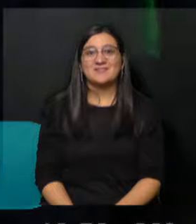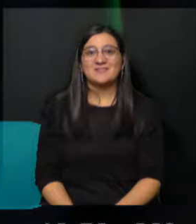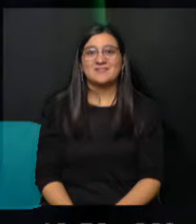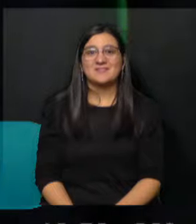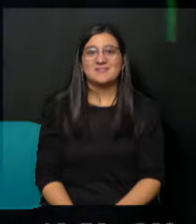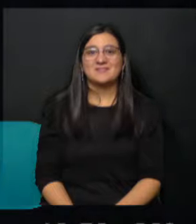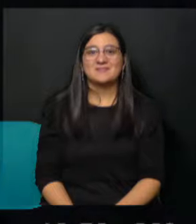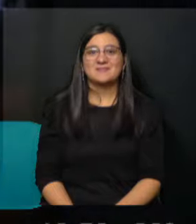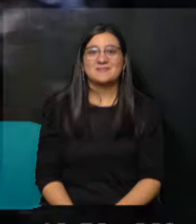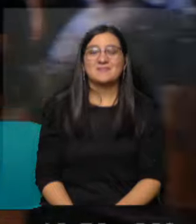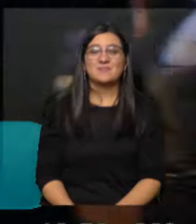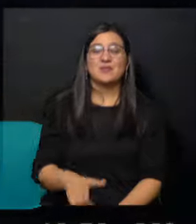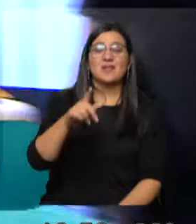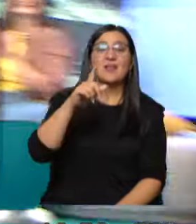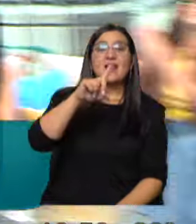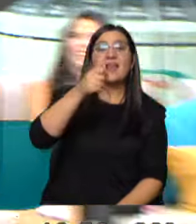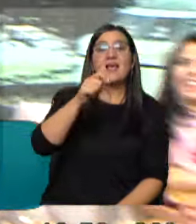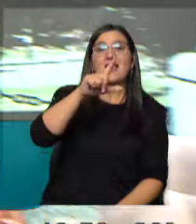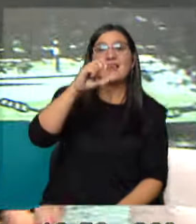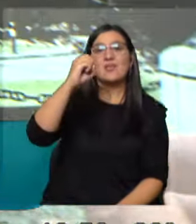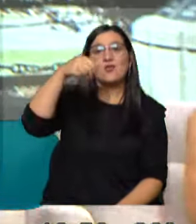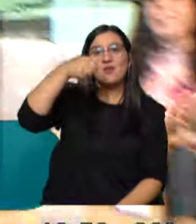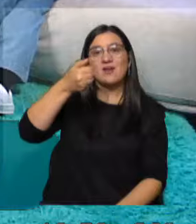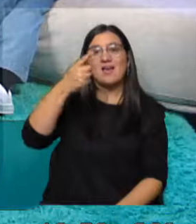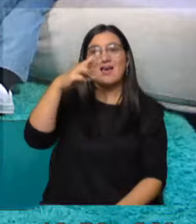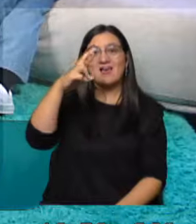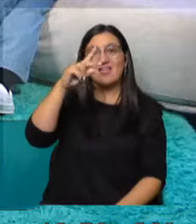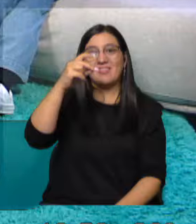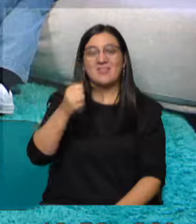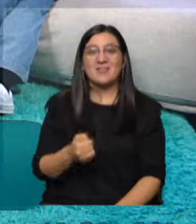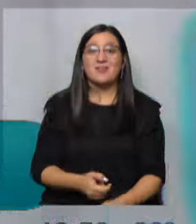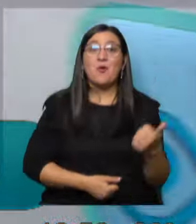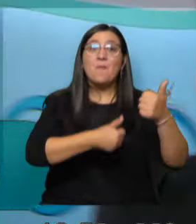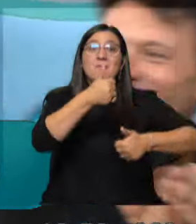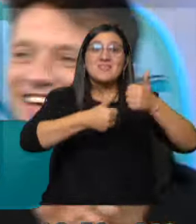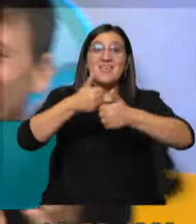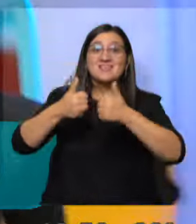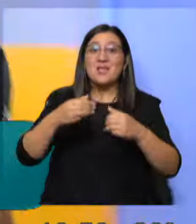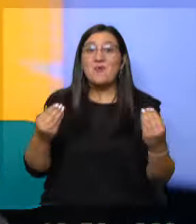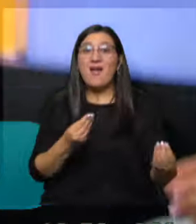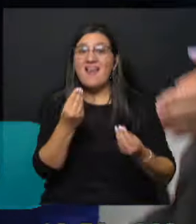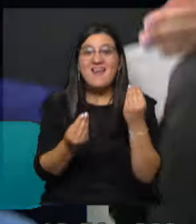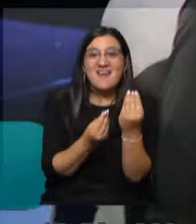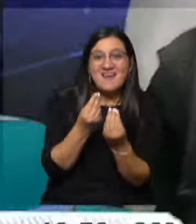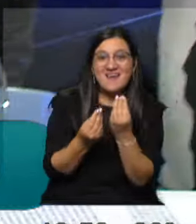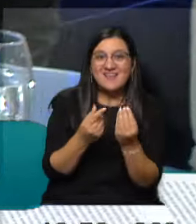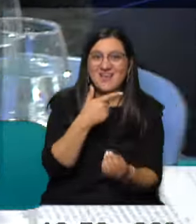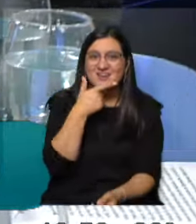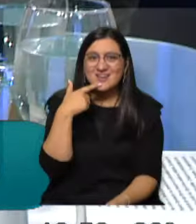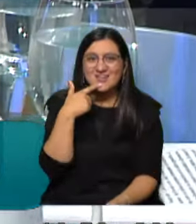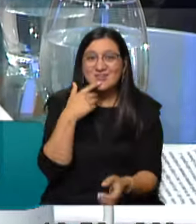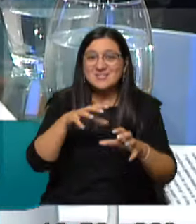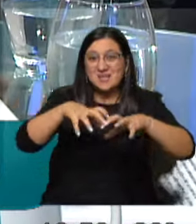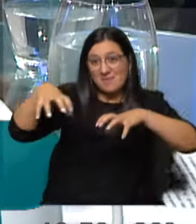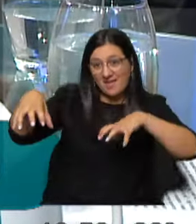Habla Leonardo. Señores, señores, miren. Competencia de panadería. Ah, y separados se